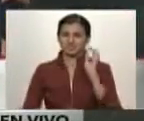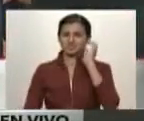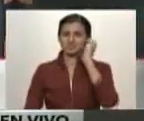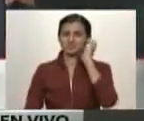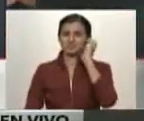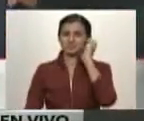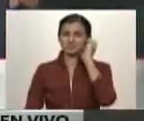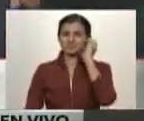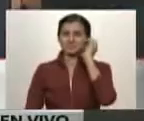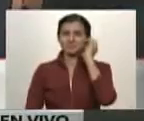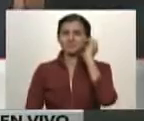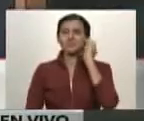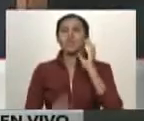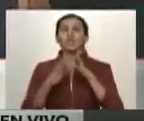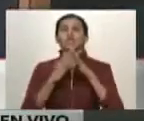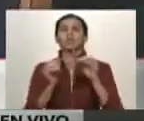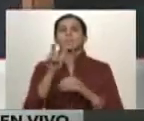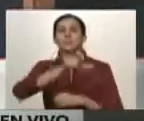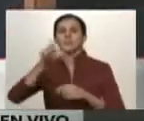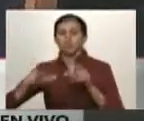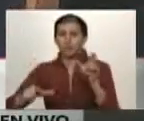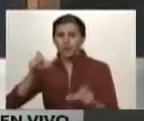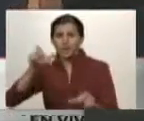a todos los acompañantes